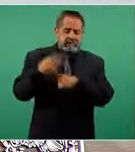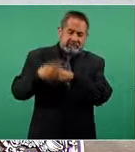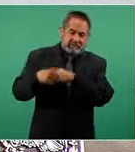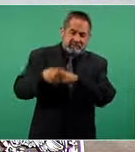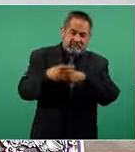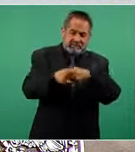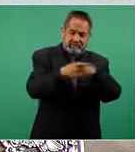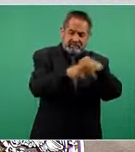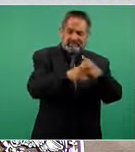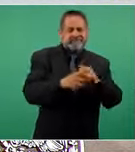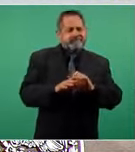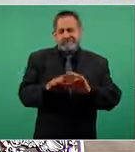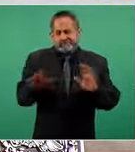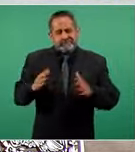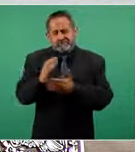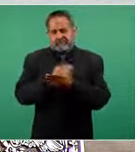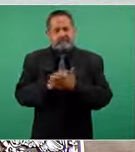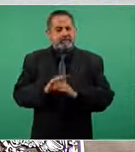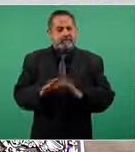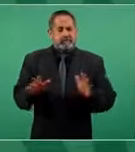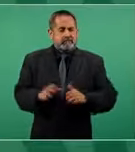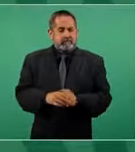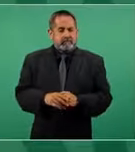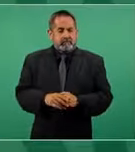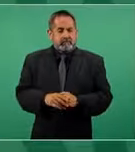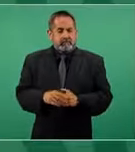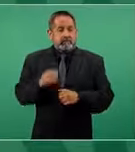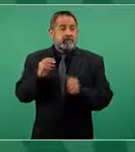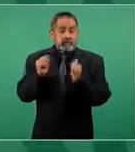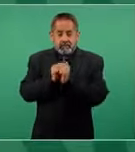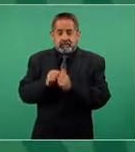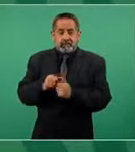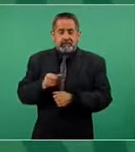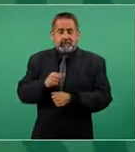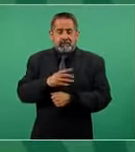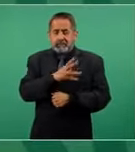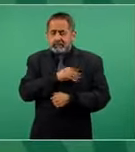ahora que traen niños.